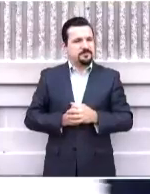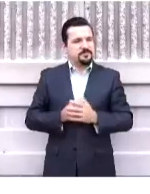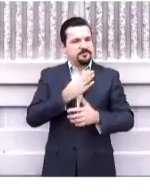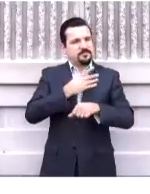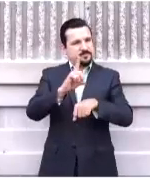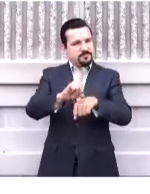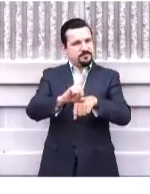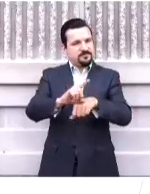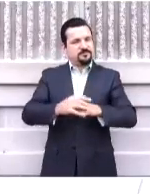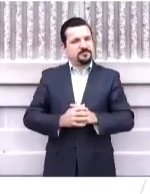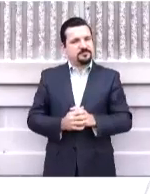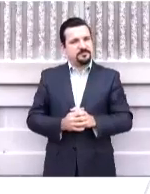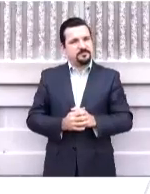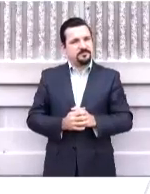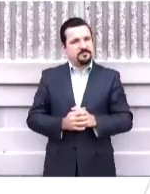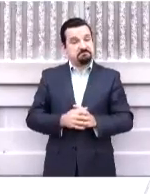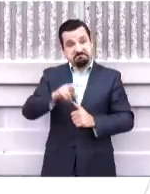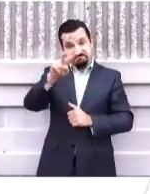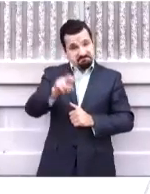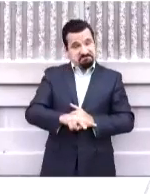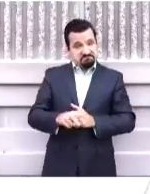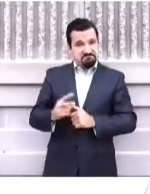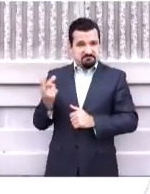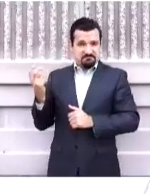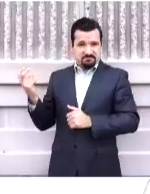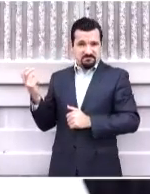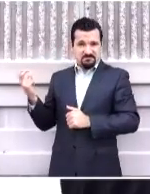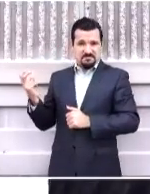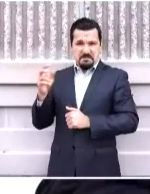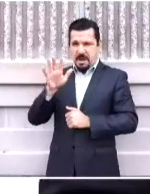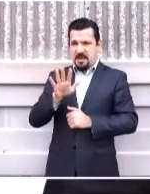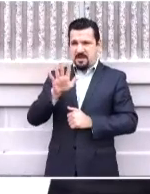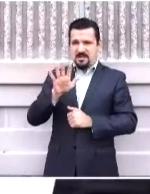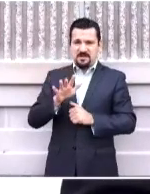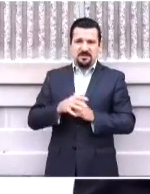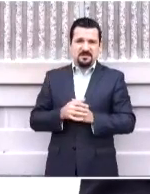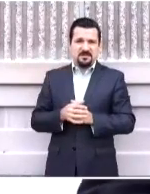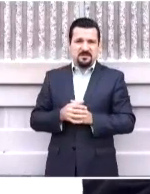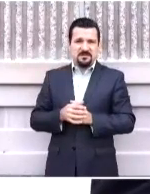Buenos días. Es verdad, pareciera